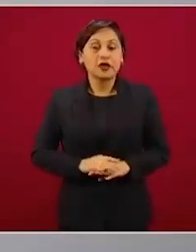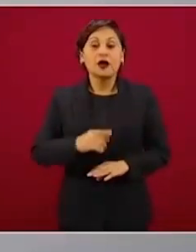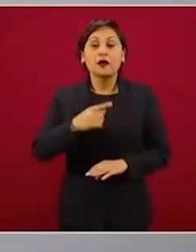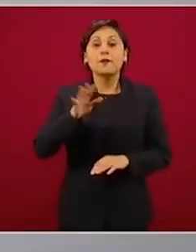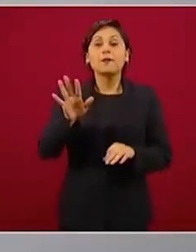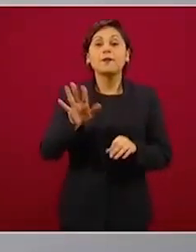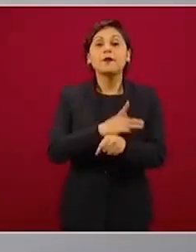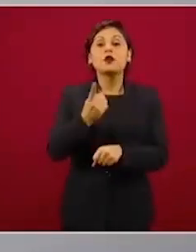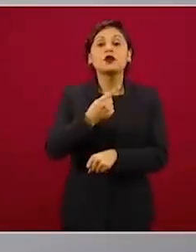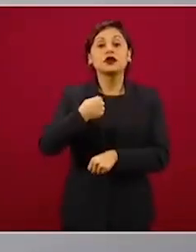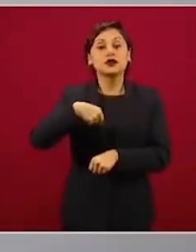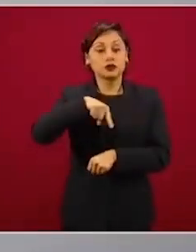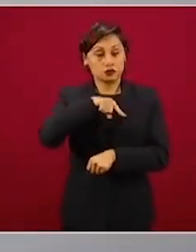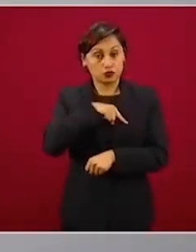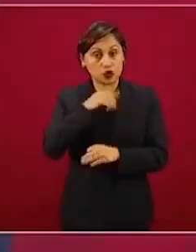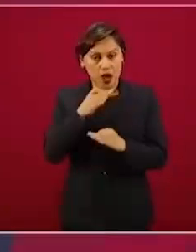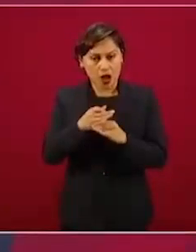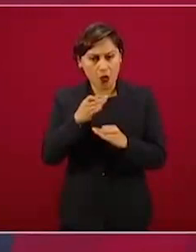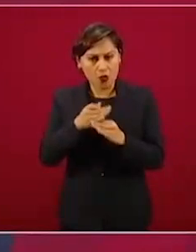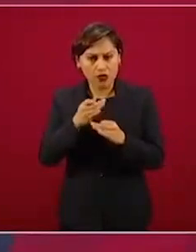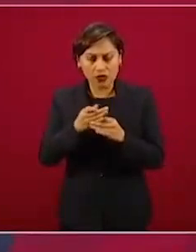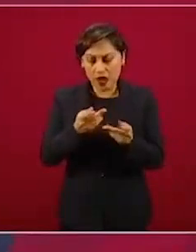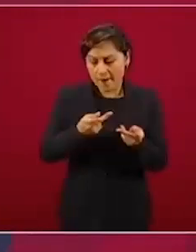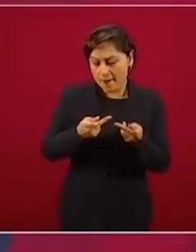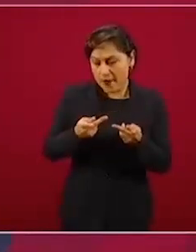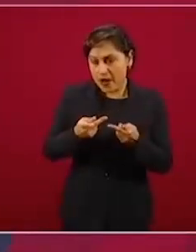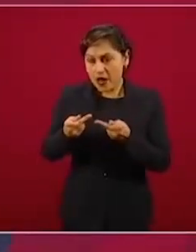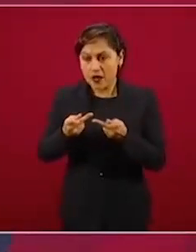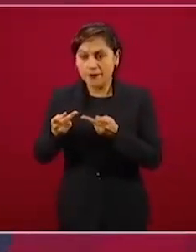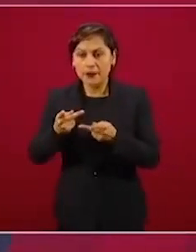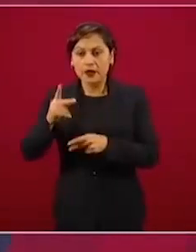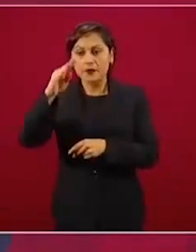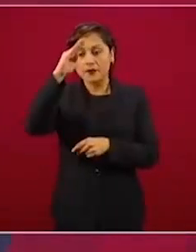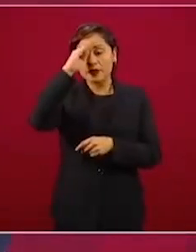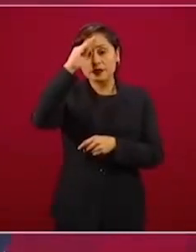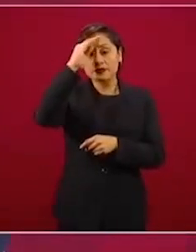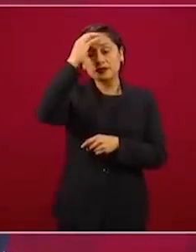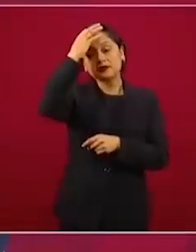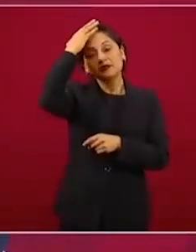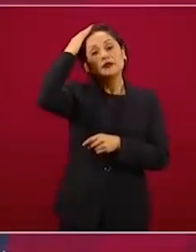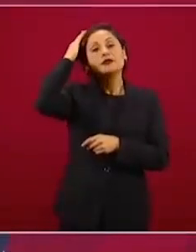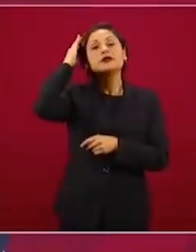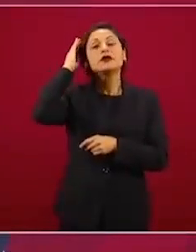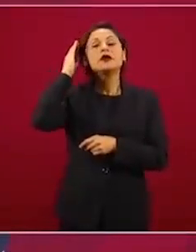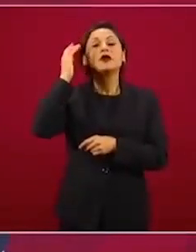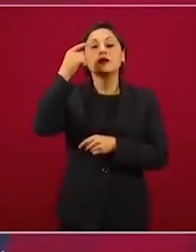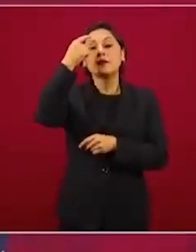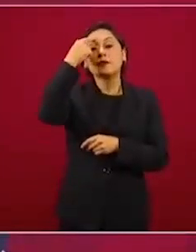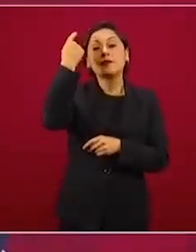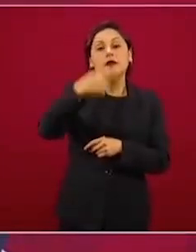aquí para que puedan estudiar su especialidad,